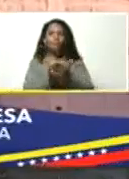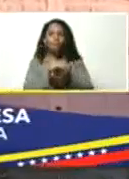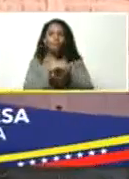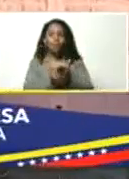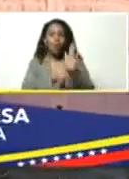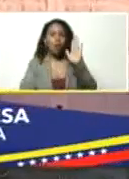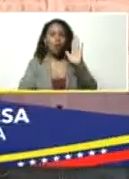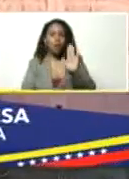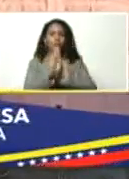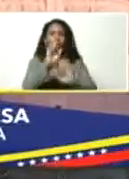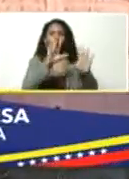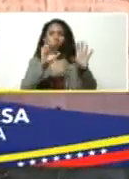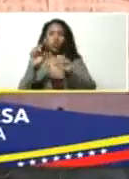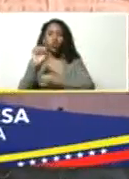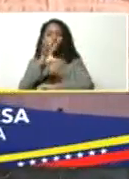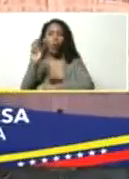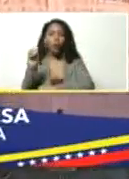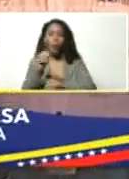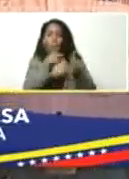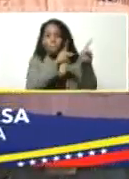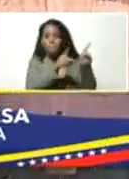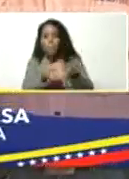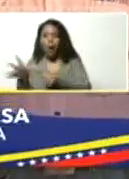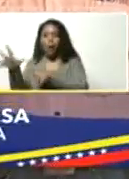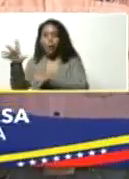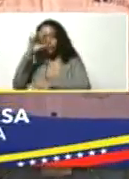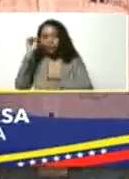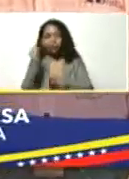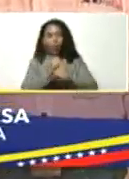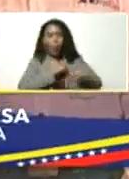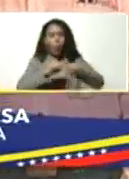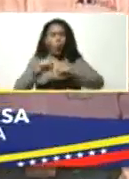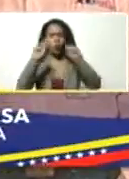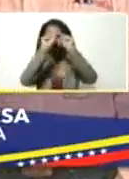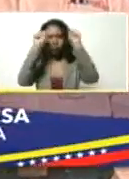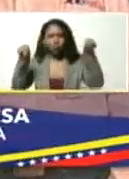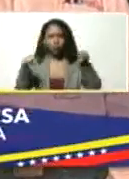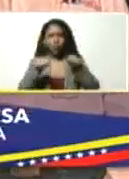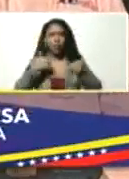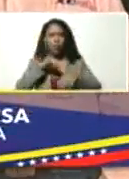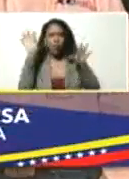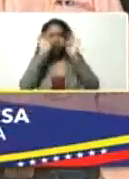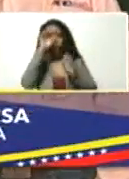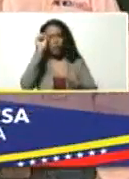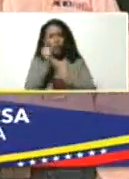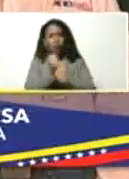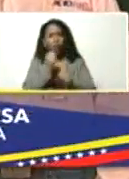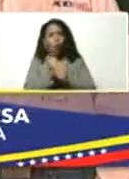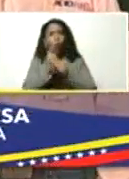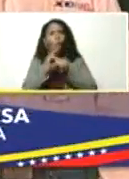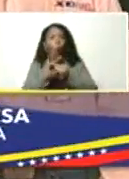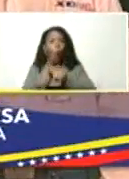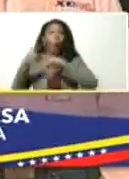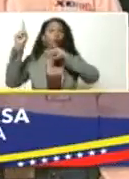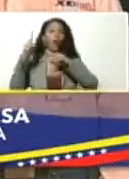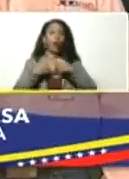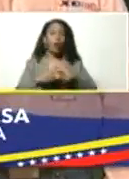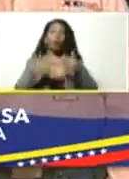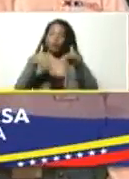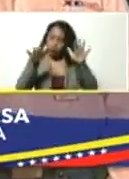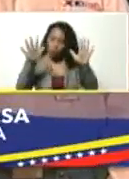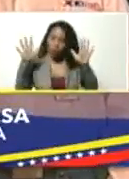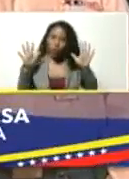elevar más de 850 planes de acción que han sido sistematizados a través de nuestro modelo de gestión, otra herramienta que por